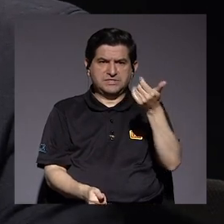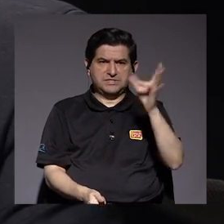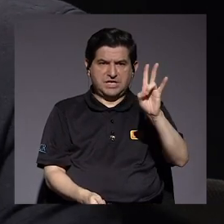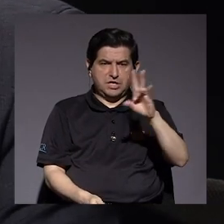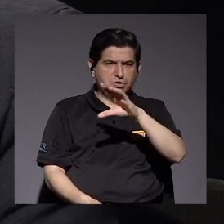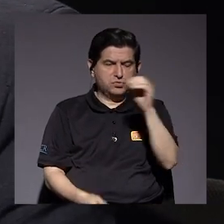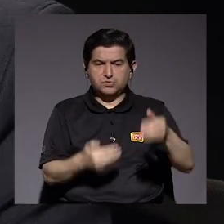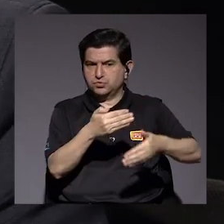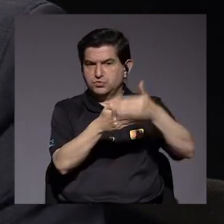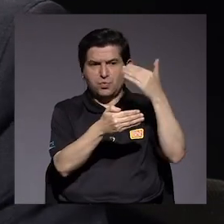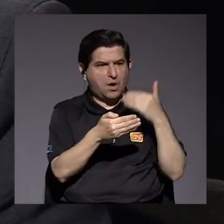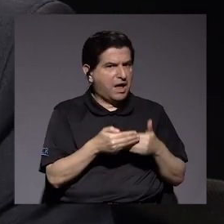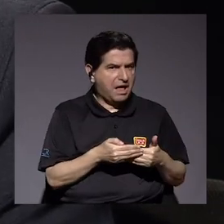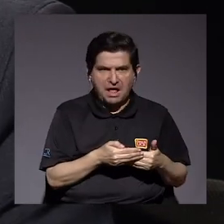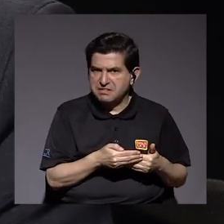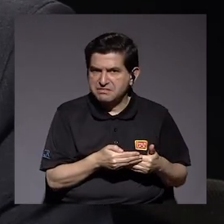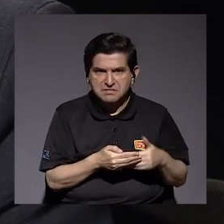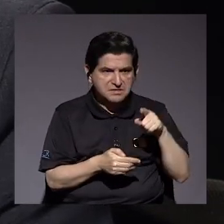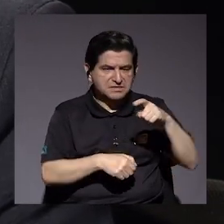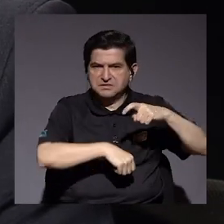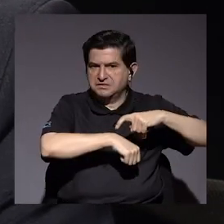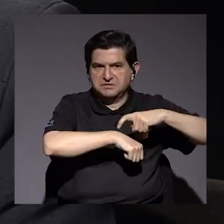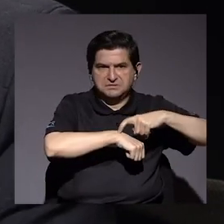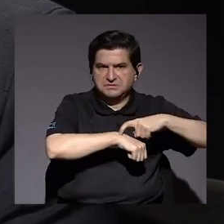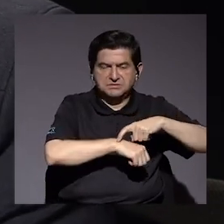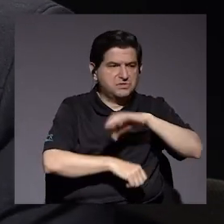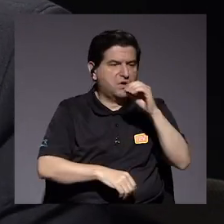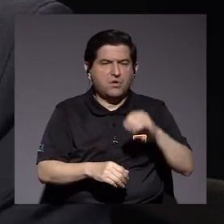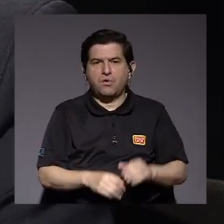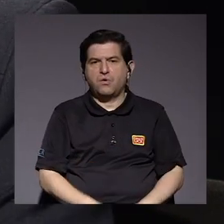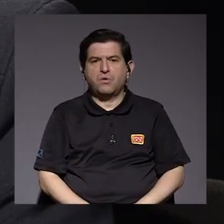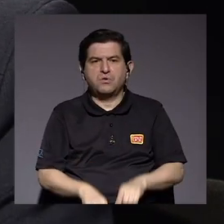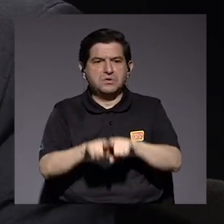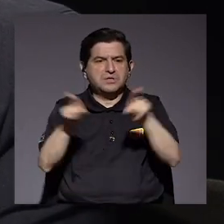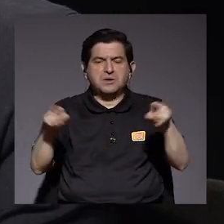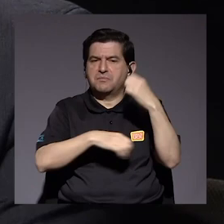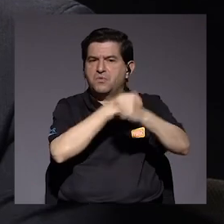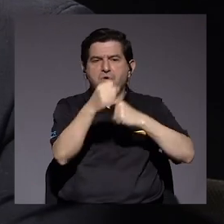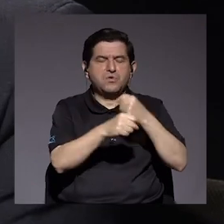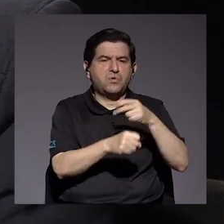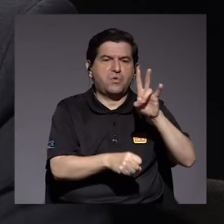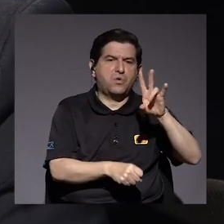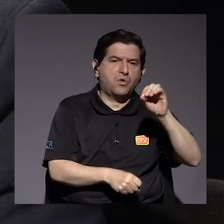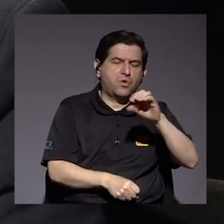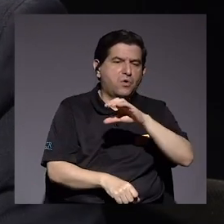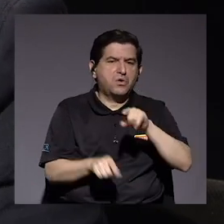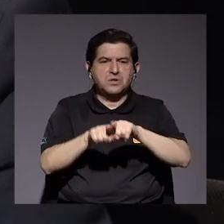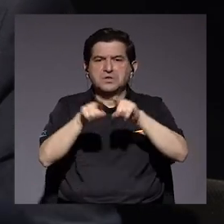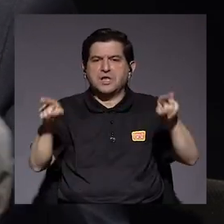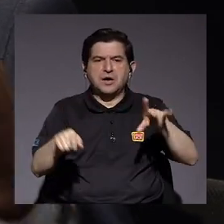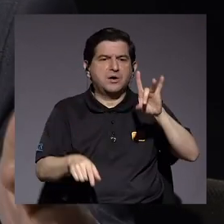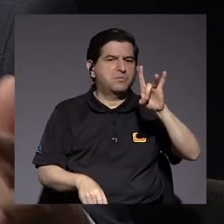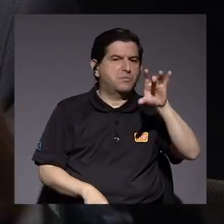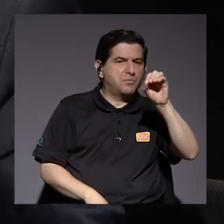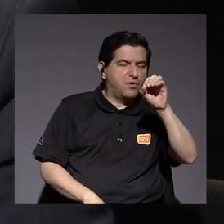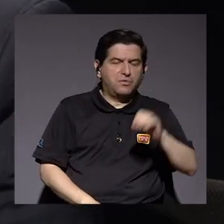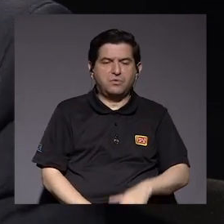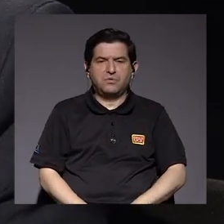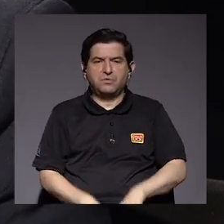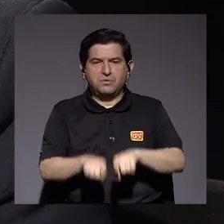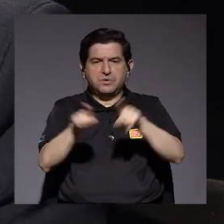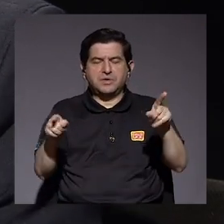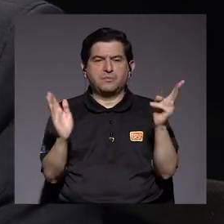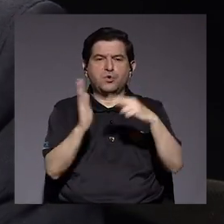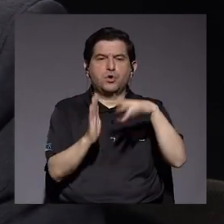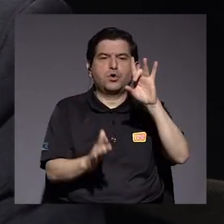se produjo antes de 1917 no se produjo en los 70 no se produce unos 80 no se produjo en el